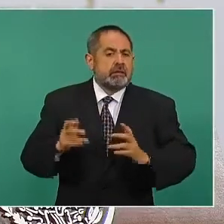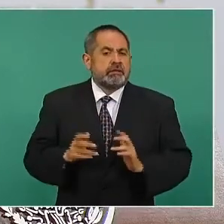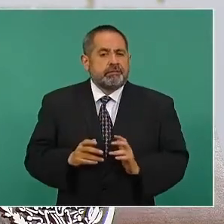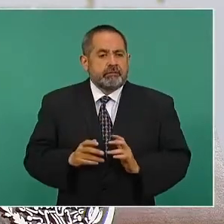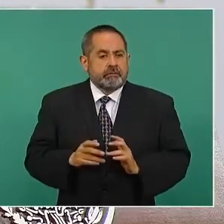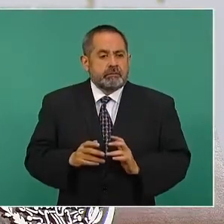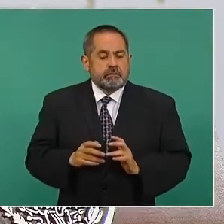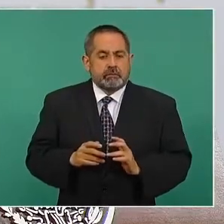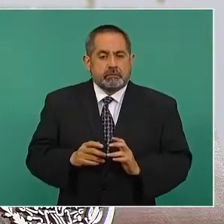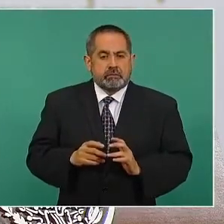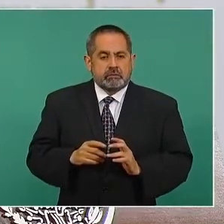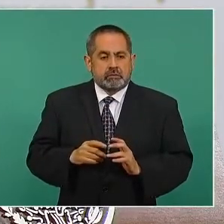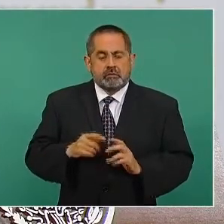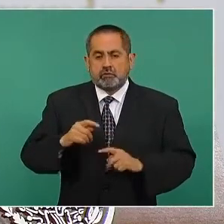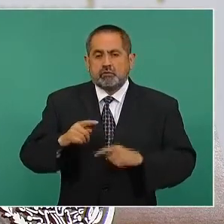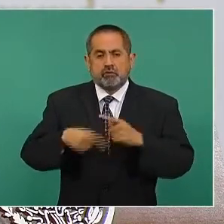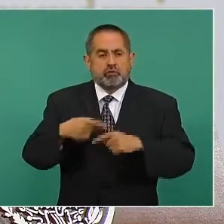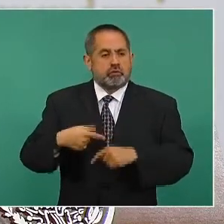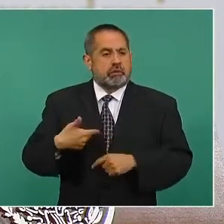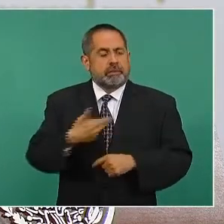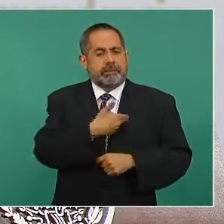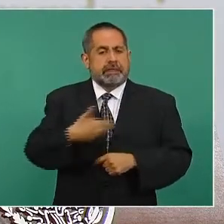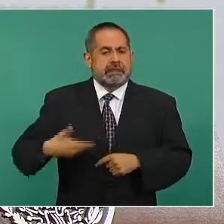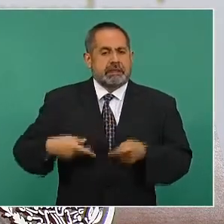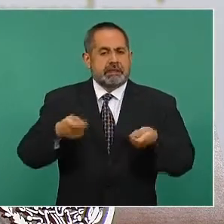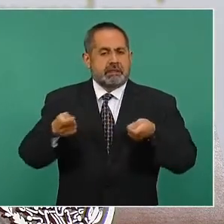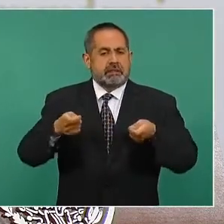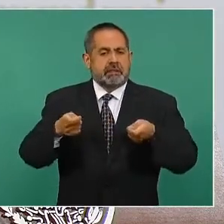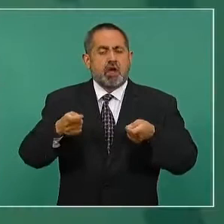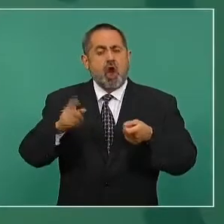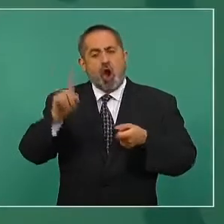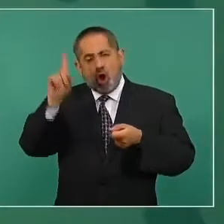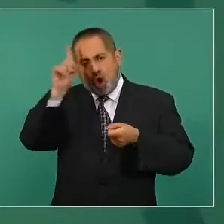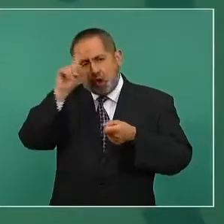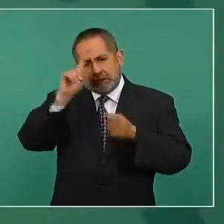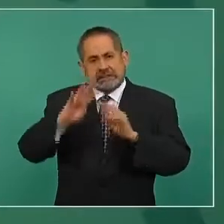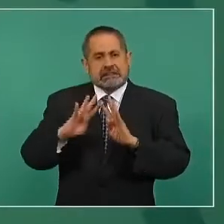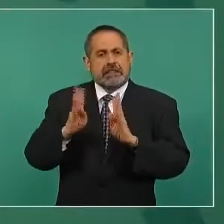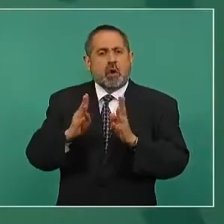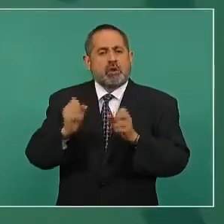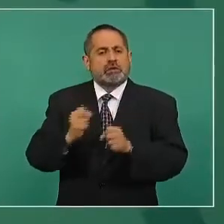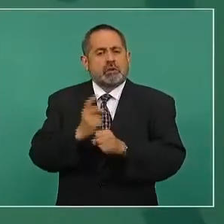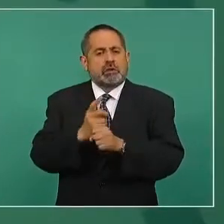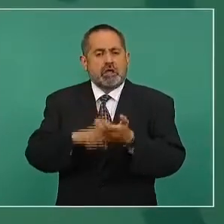porque vamos a presidir el Consejo de Seguridad de la ONU el martes